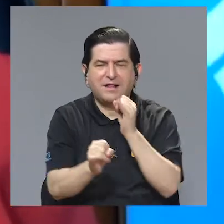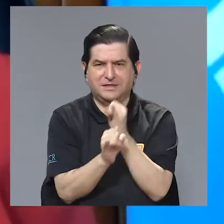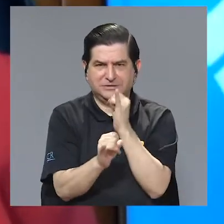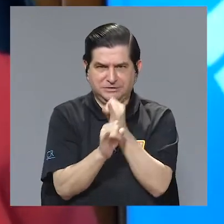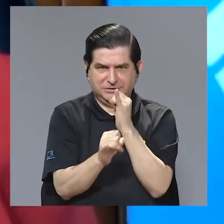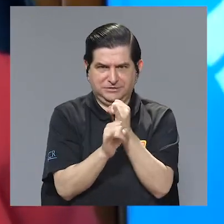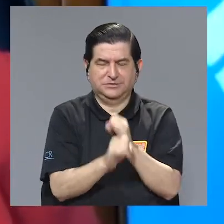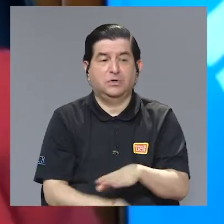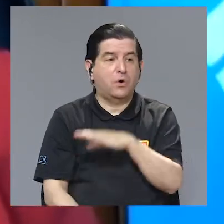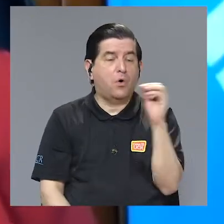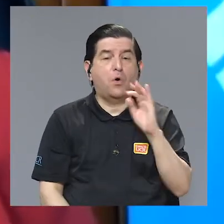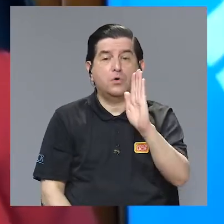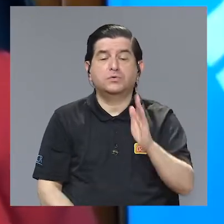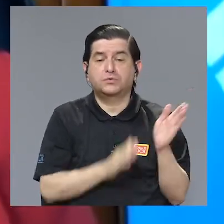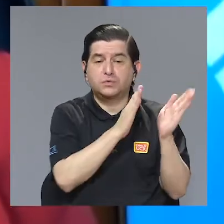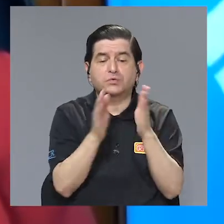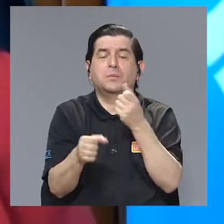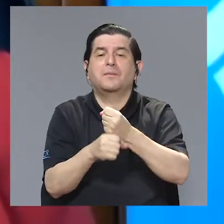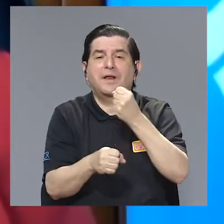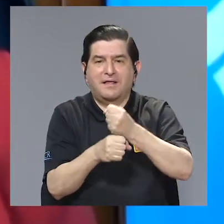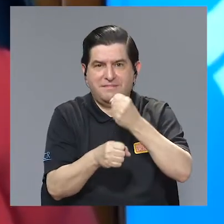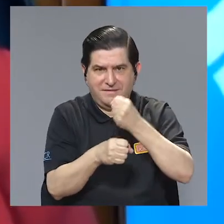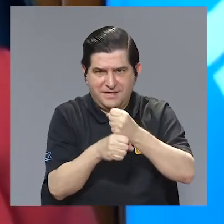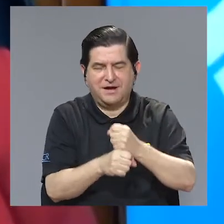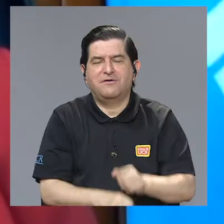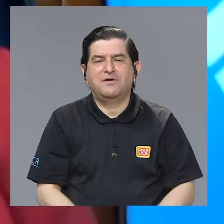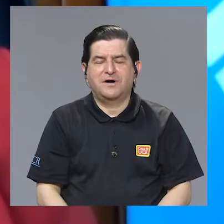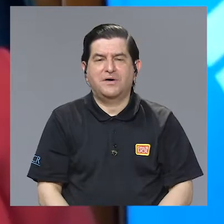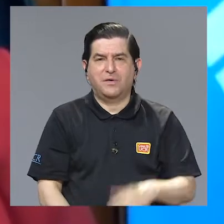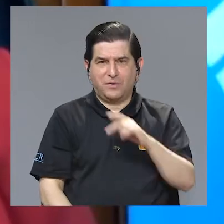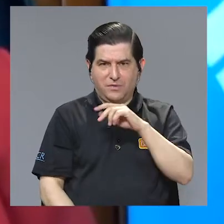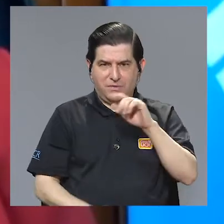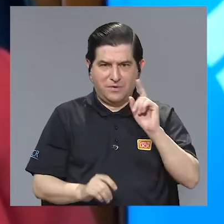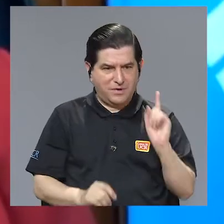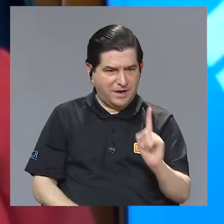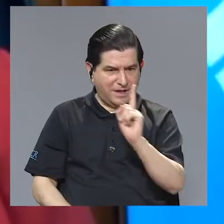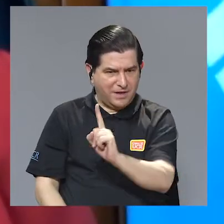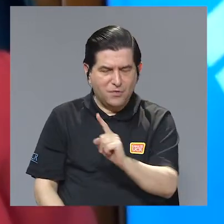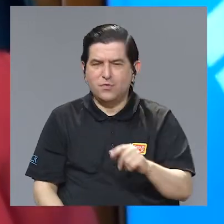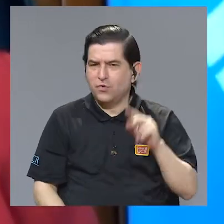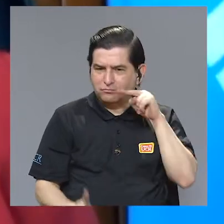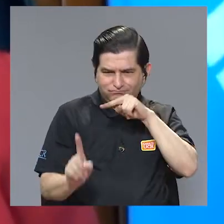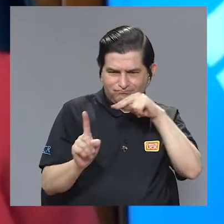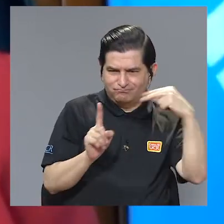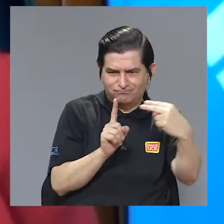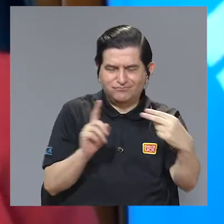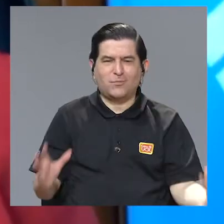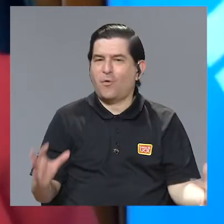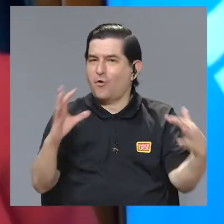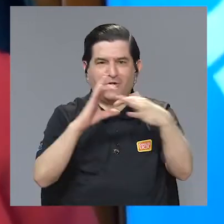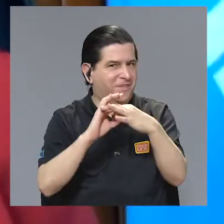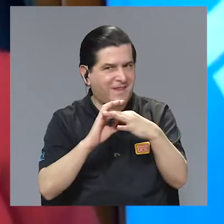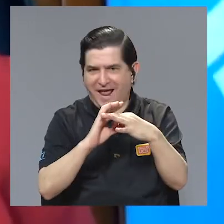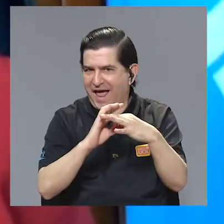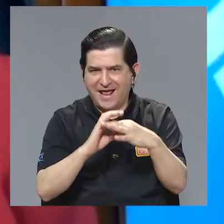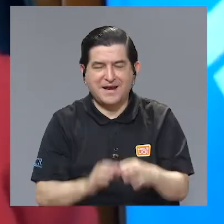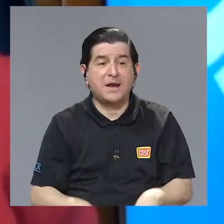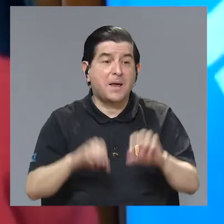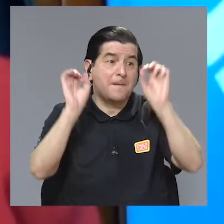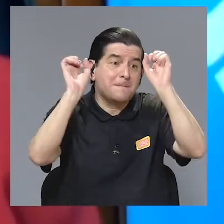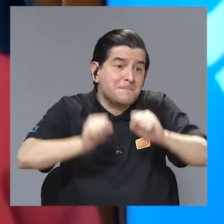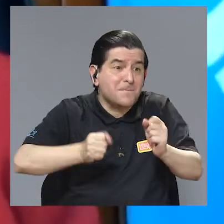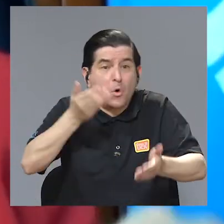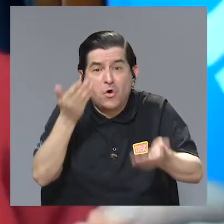estratégicos institucionales o sus planes operativos, no visualiza la coordinación